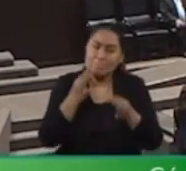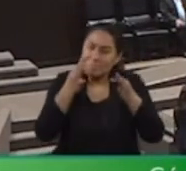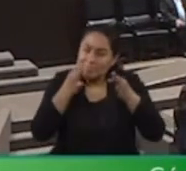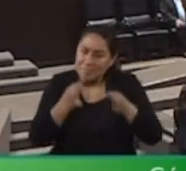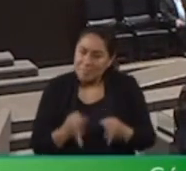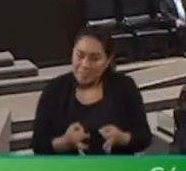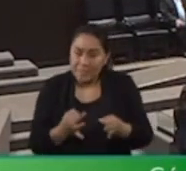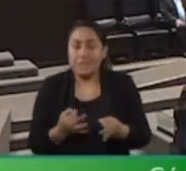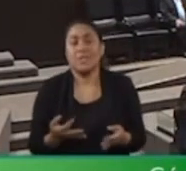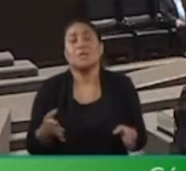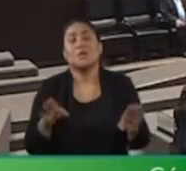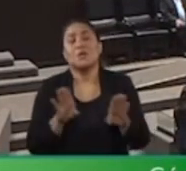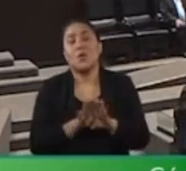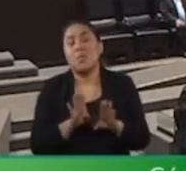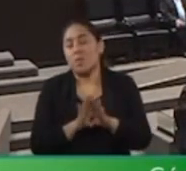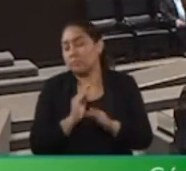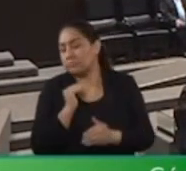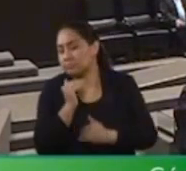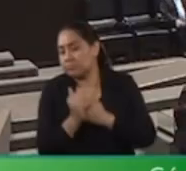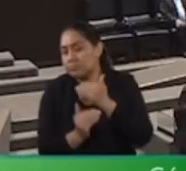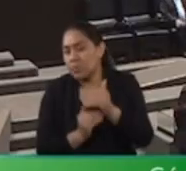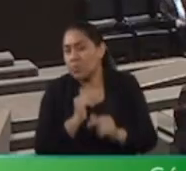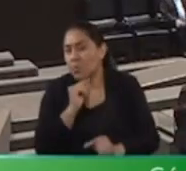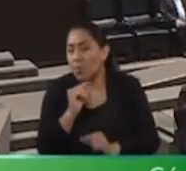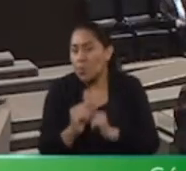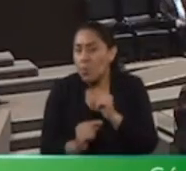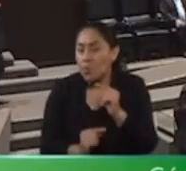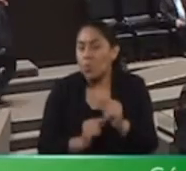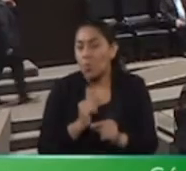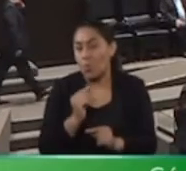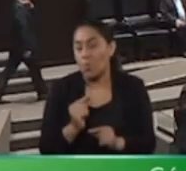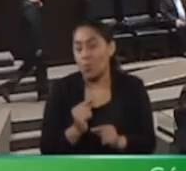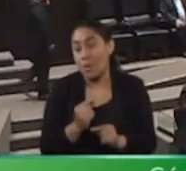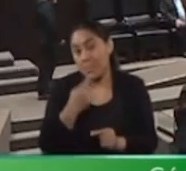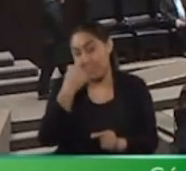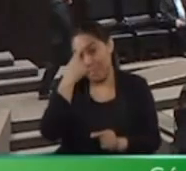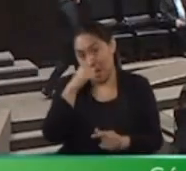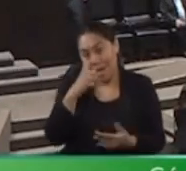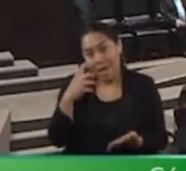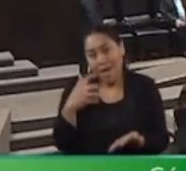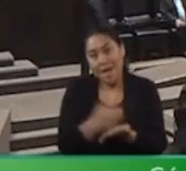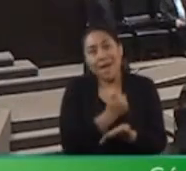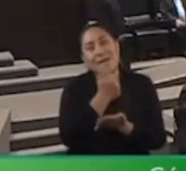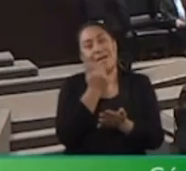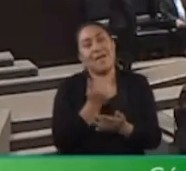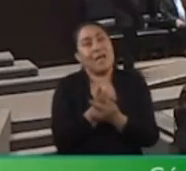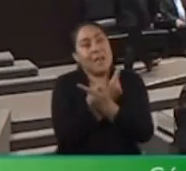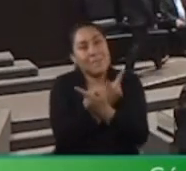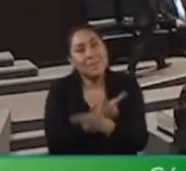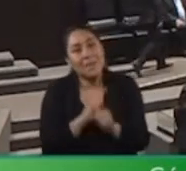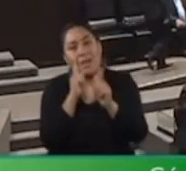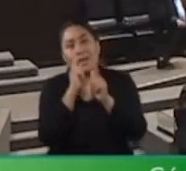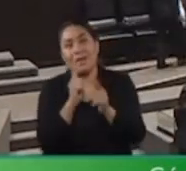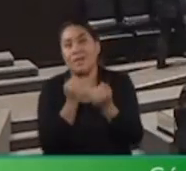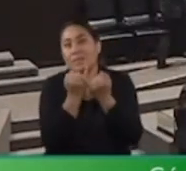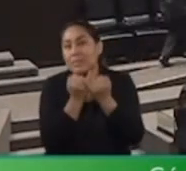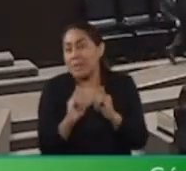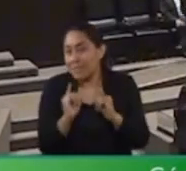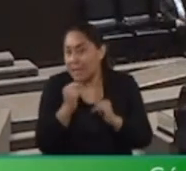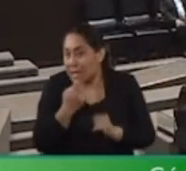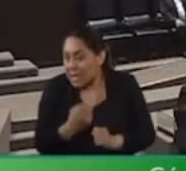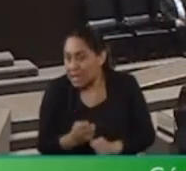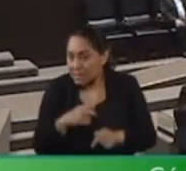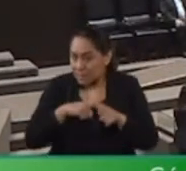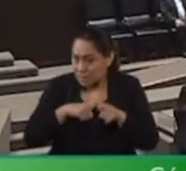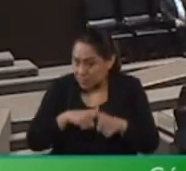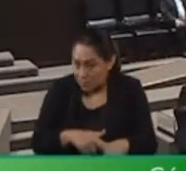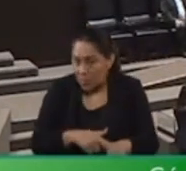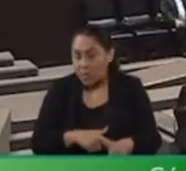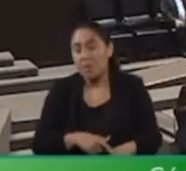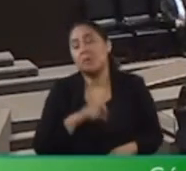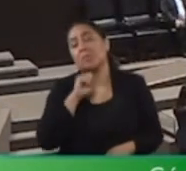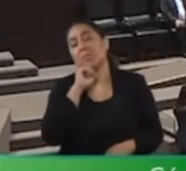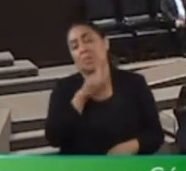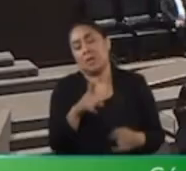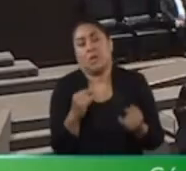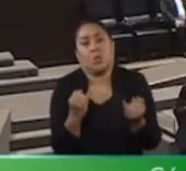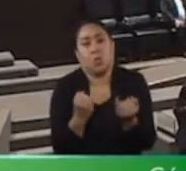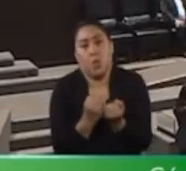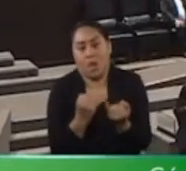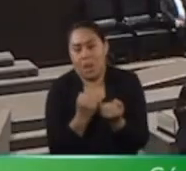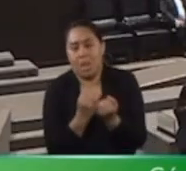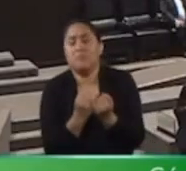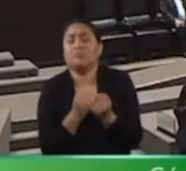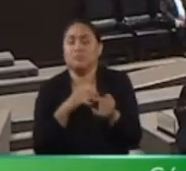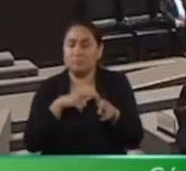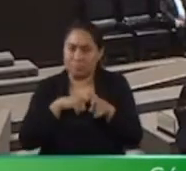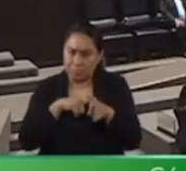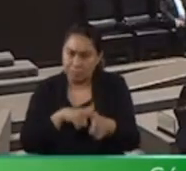gradual hacia la conquista no solo de nuestra soberanía y de nuestra independencia sino también de nuestros derechos